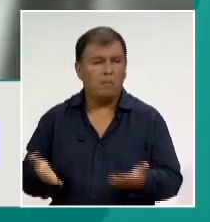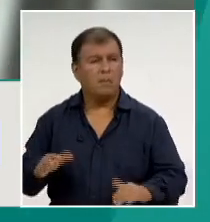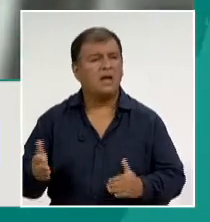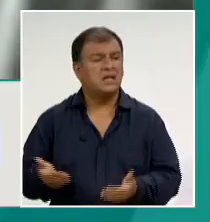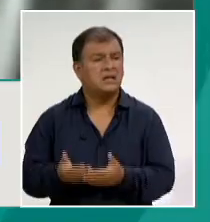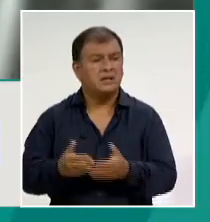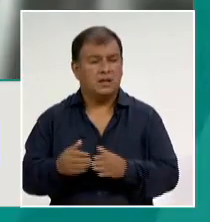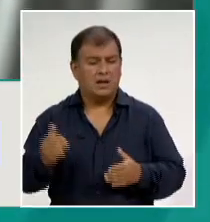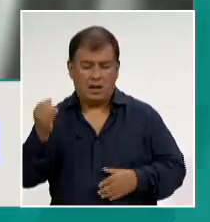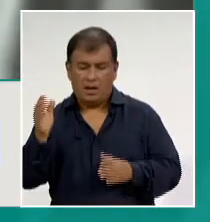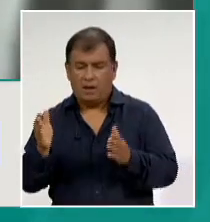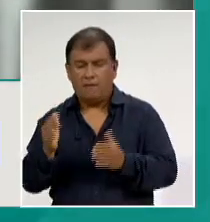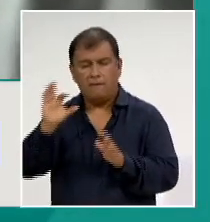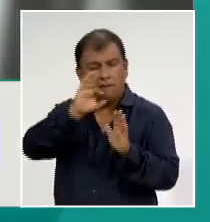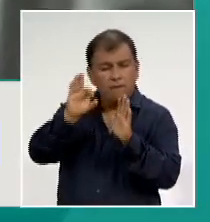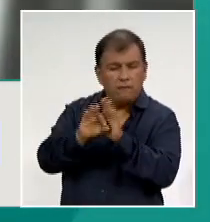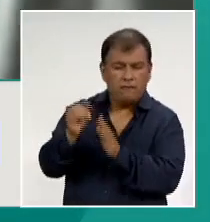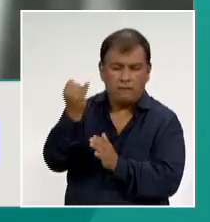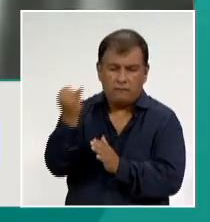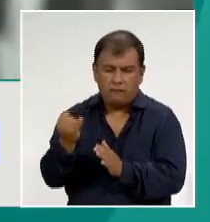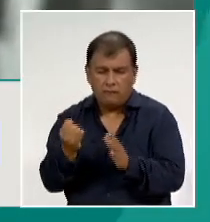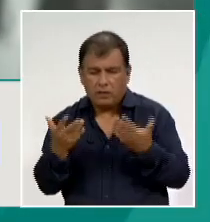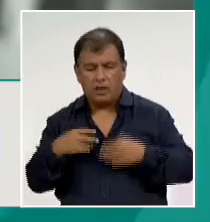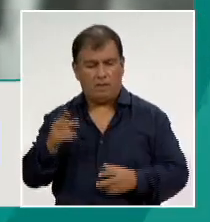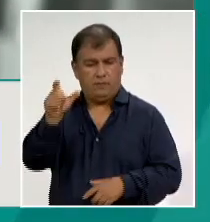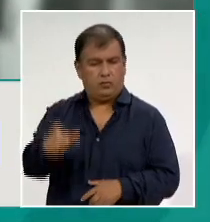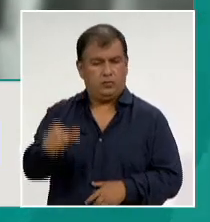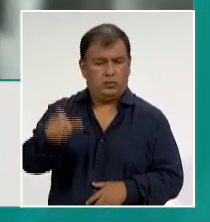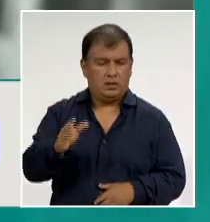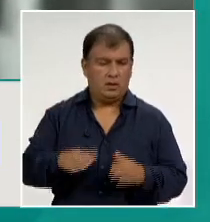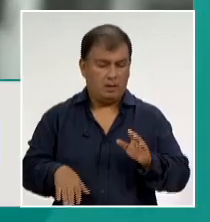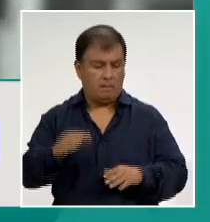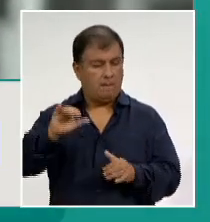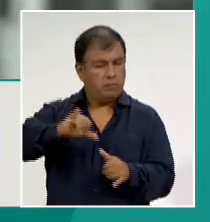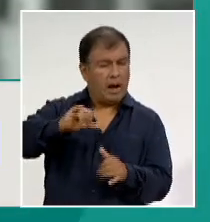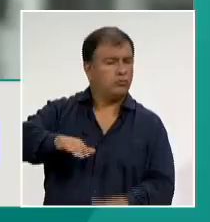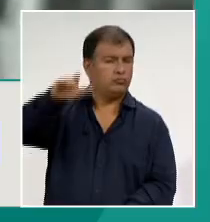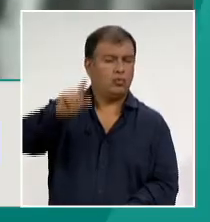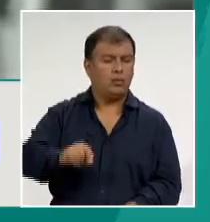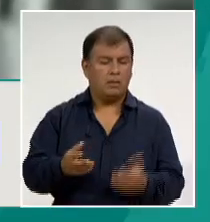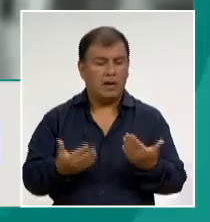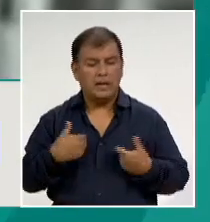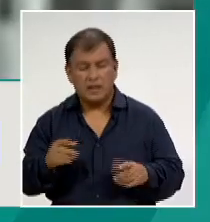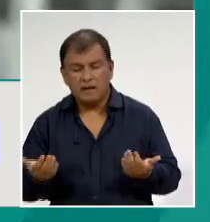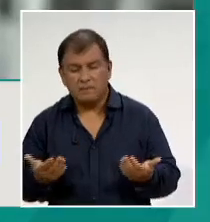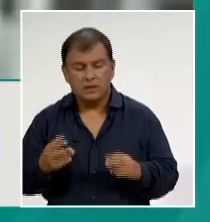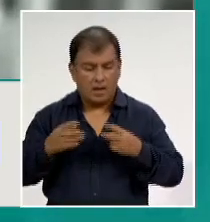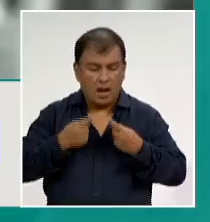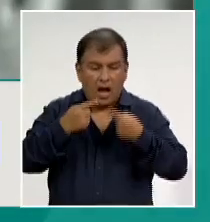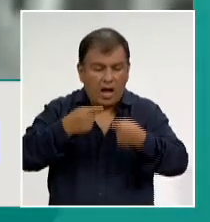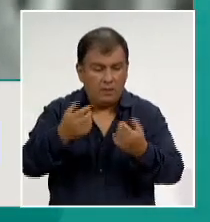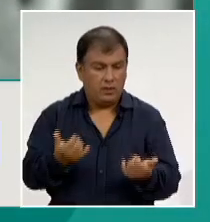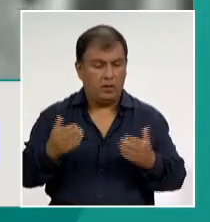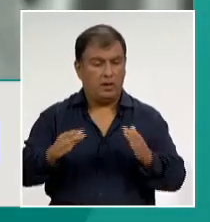la silueta, la figura de Jack Mifflin y también de una persona de tamaño no muy alto, que al parecer se encuentra en estos momentos brindando su